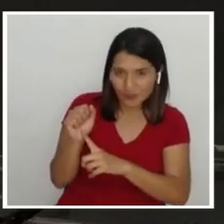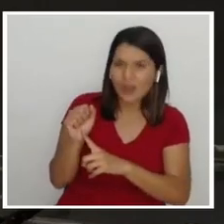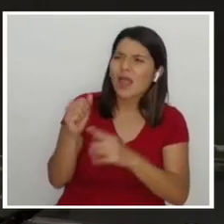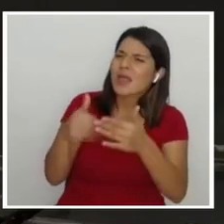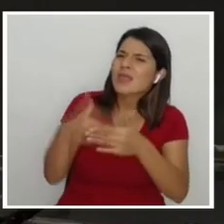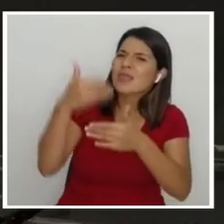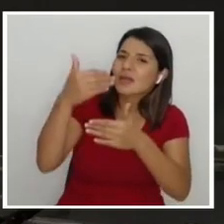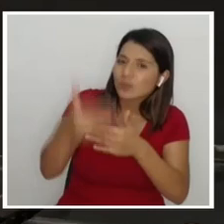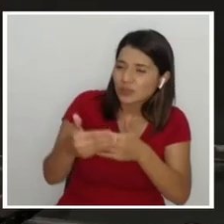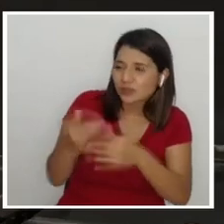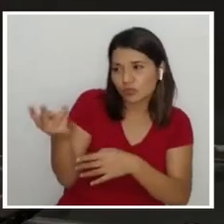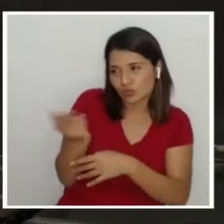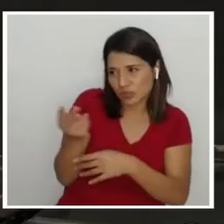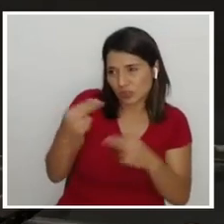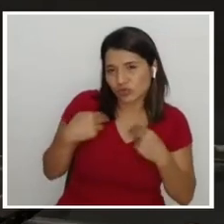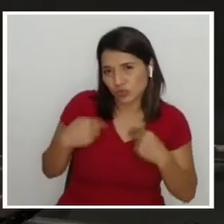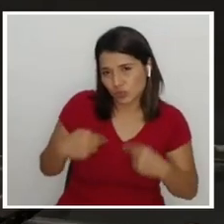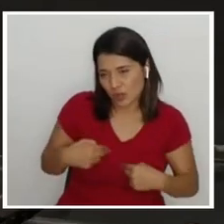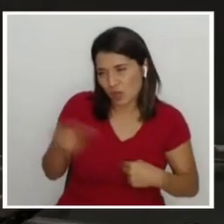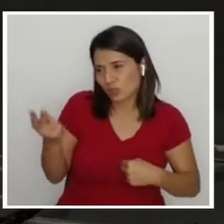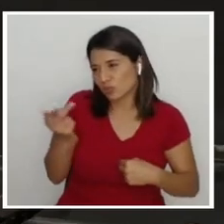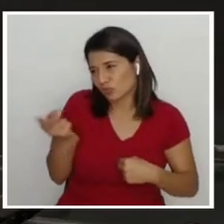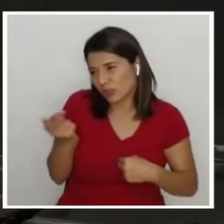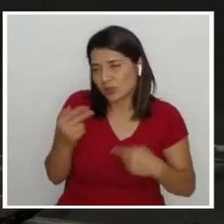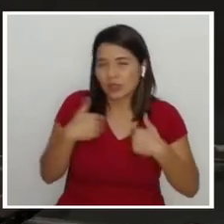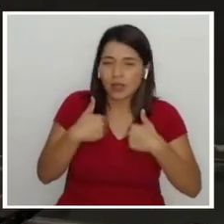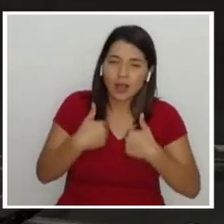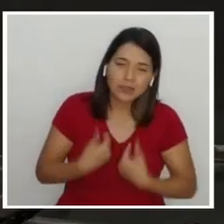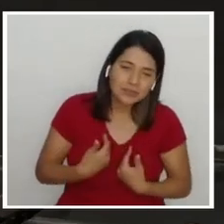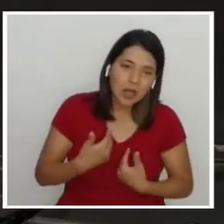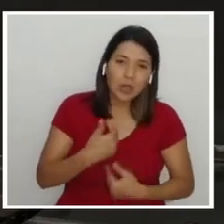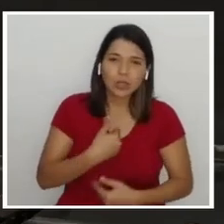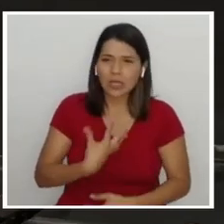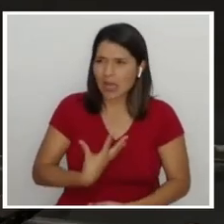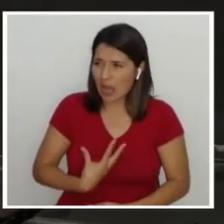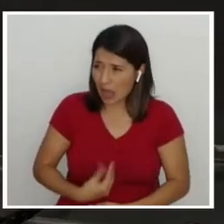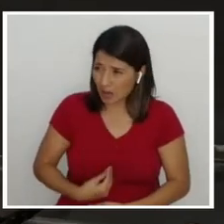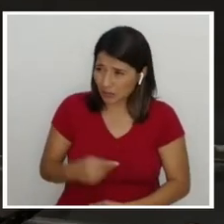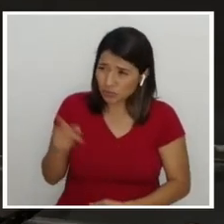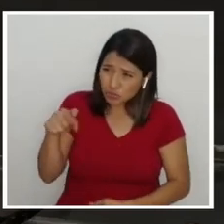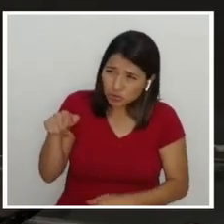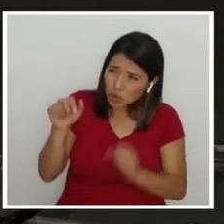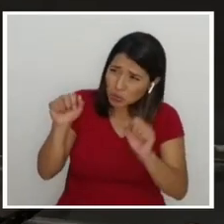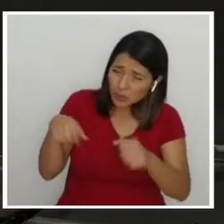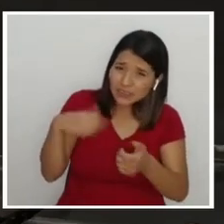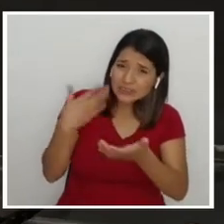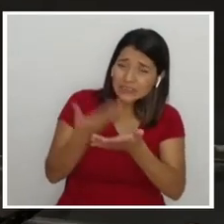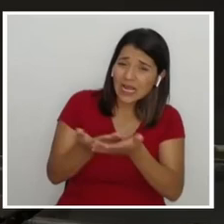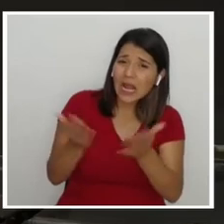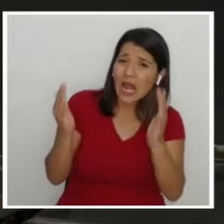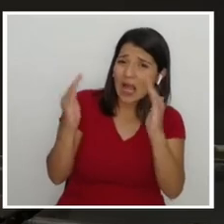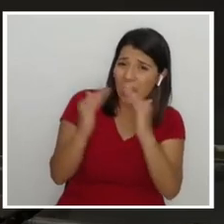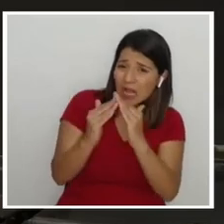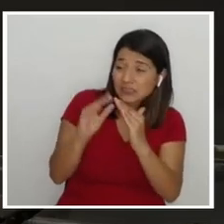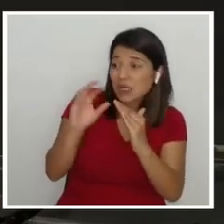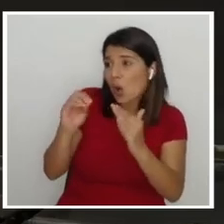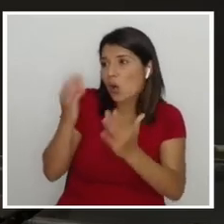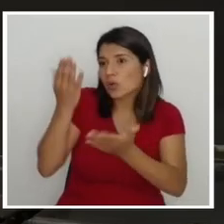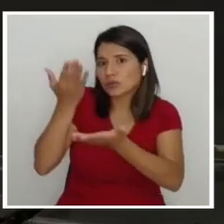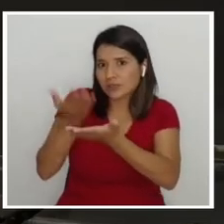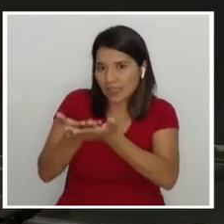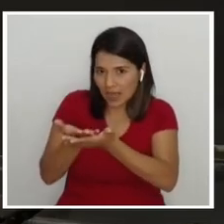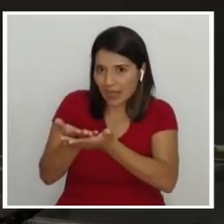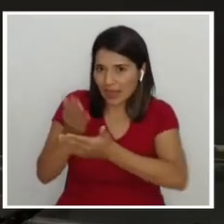humanos, están cansados, tienen hambre, pueden llegar a sus casas o llegar a la estación, si están en servicio aún,